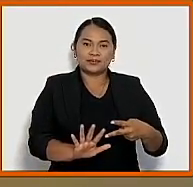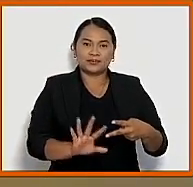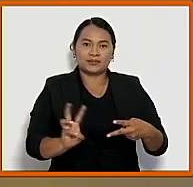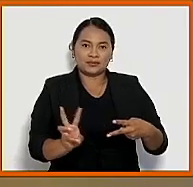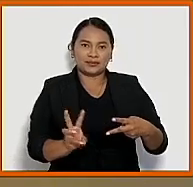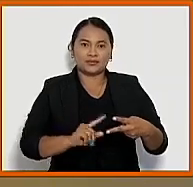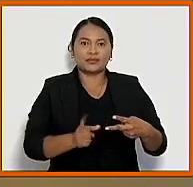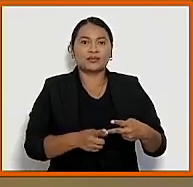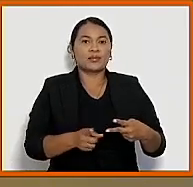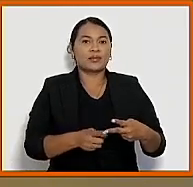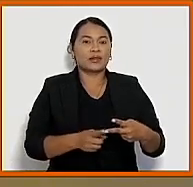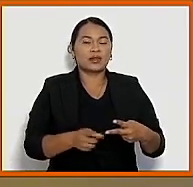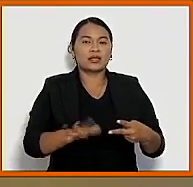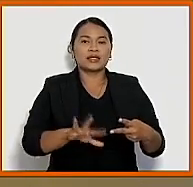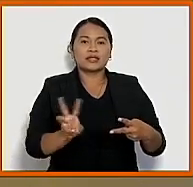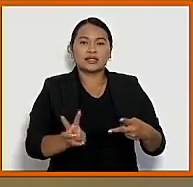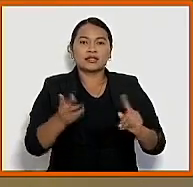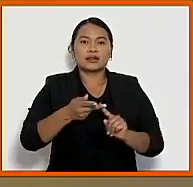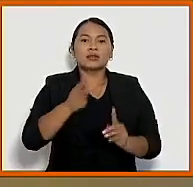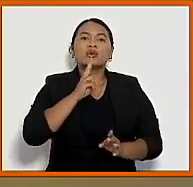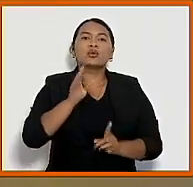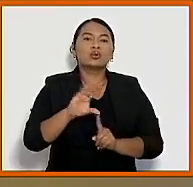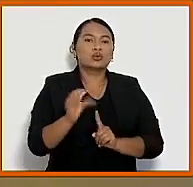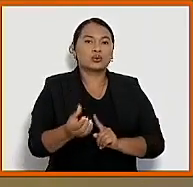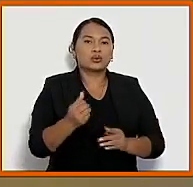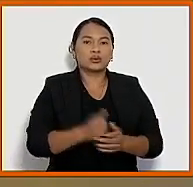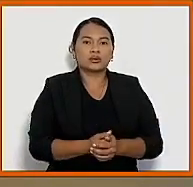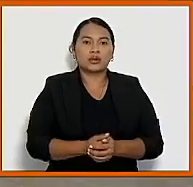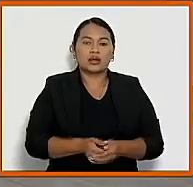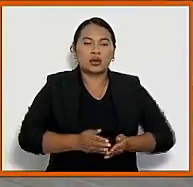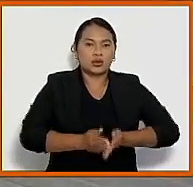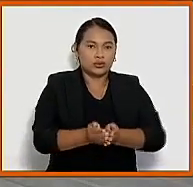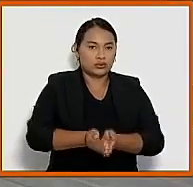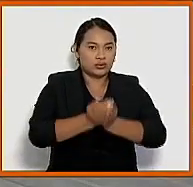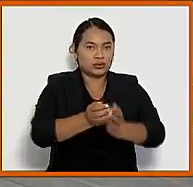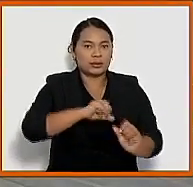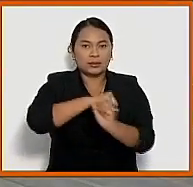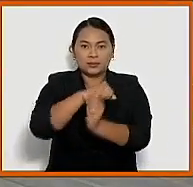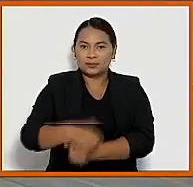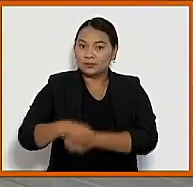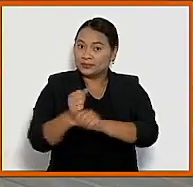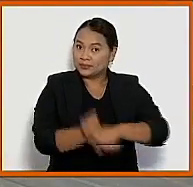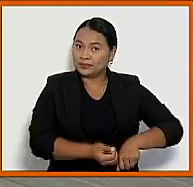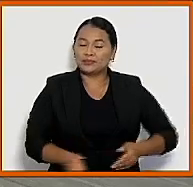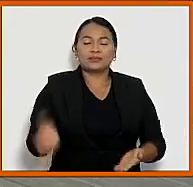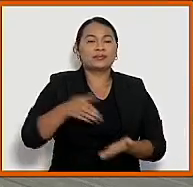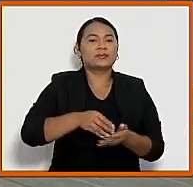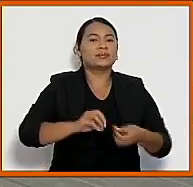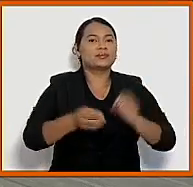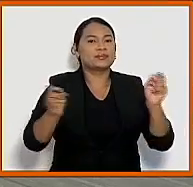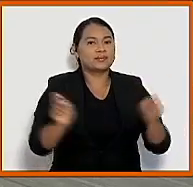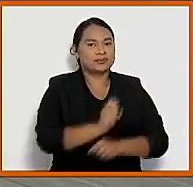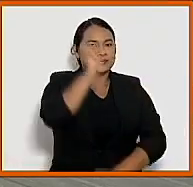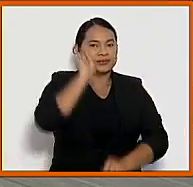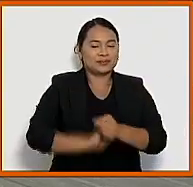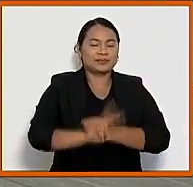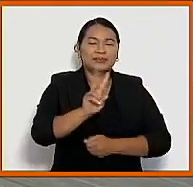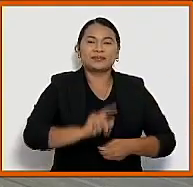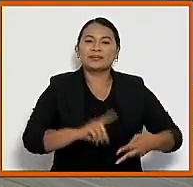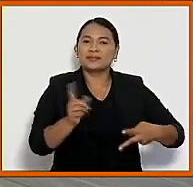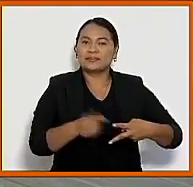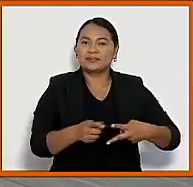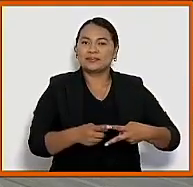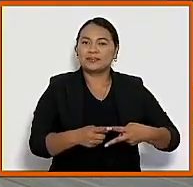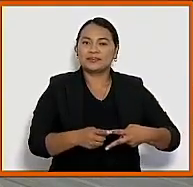el 6, número favorecido 56 con su catrachada cayuco. Con gusto te repito los números ganadores para premiados en esta tarde de jueves,